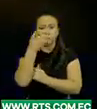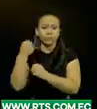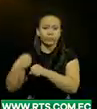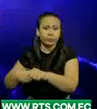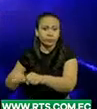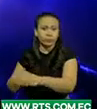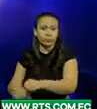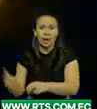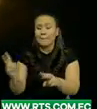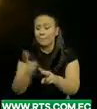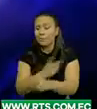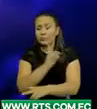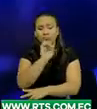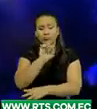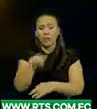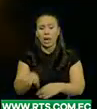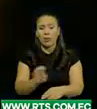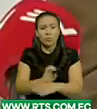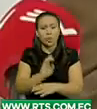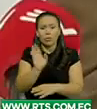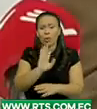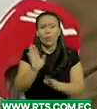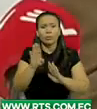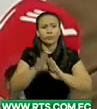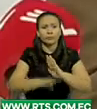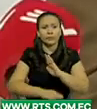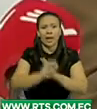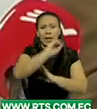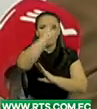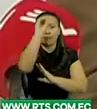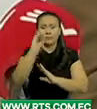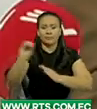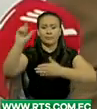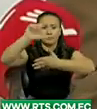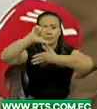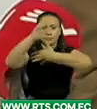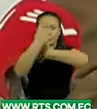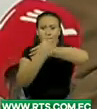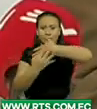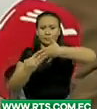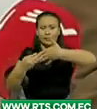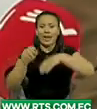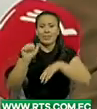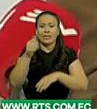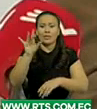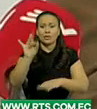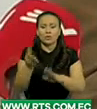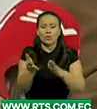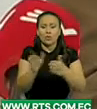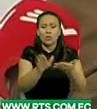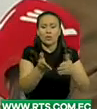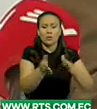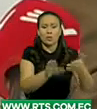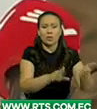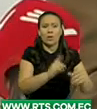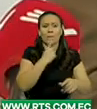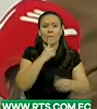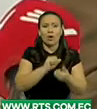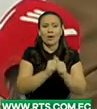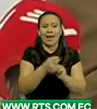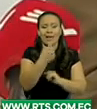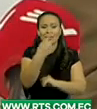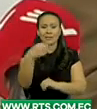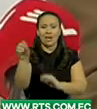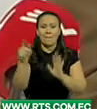ya no son la desgracia de cada día. La tasa en América Latina es de 18 muertes violentas por cada